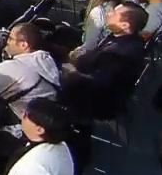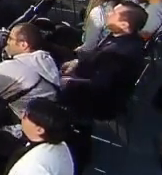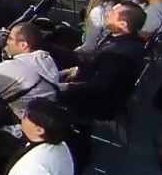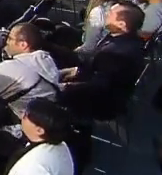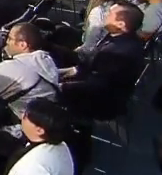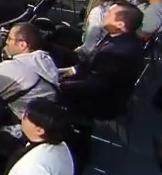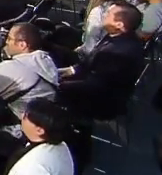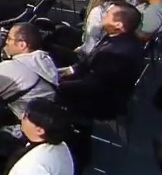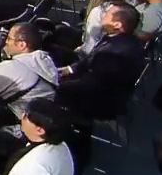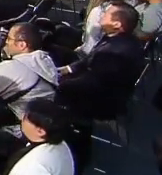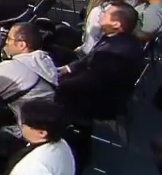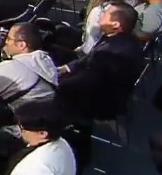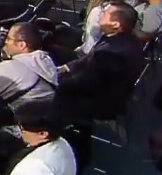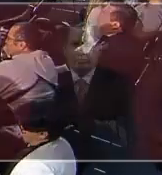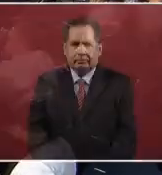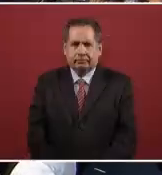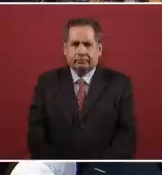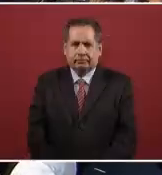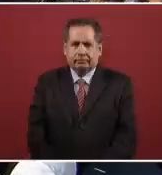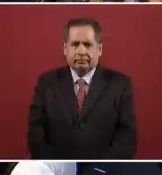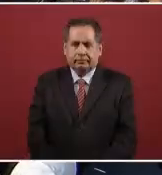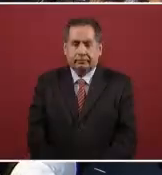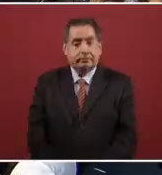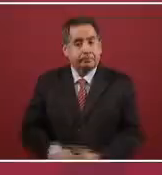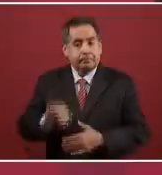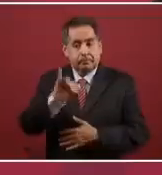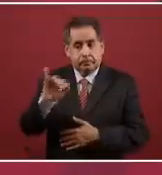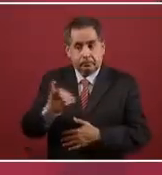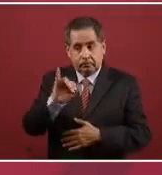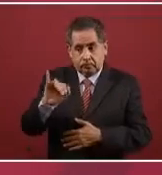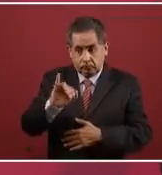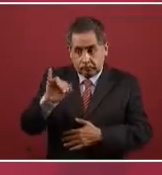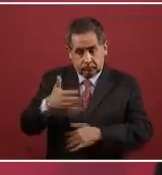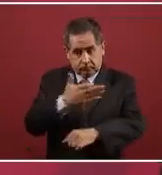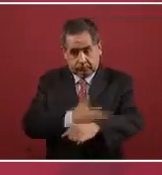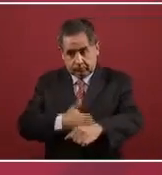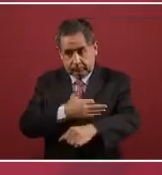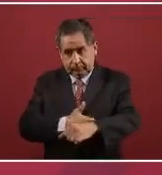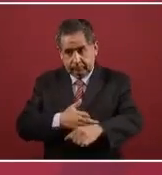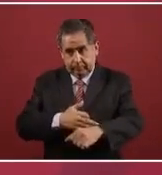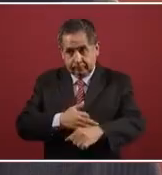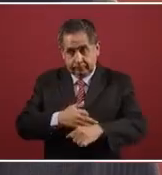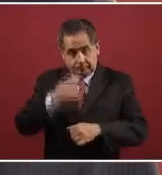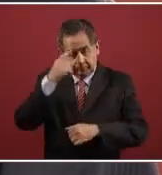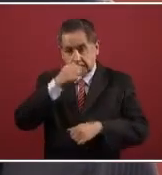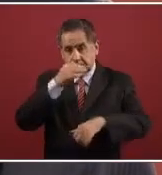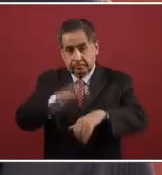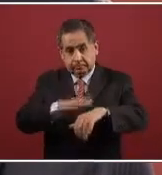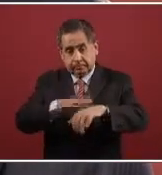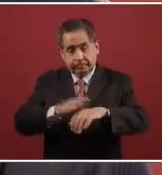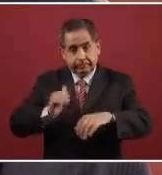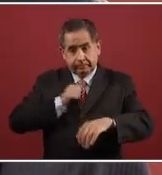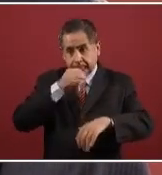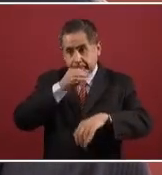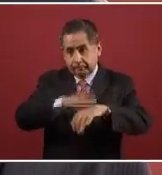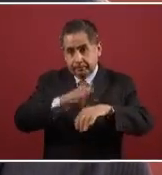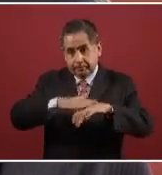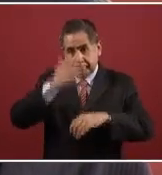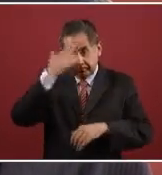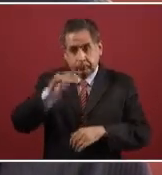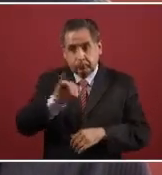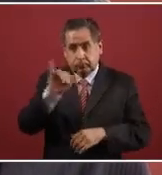Nada más decirles que el jueves por la tarde, porque aprovecho para que lo